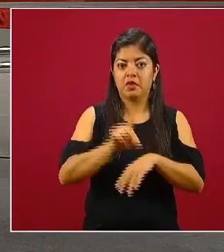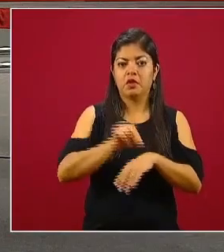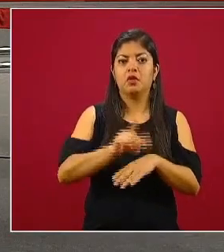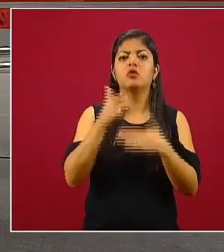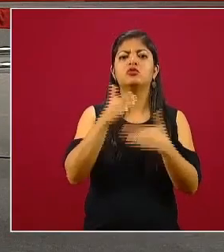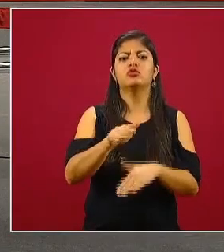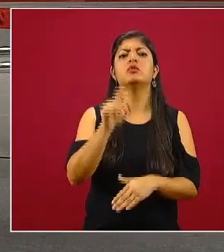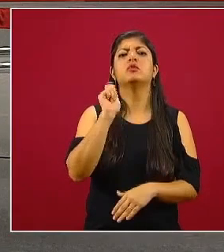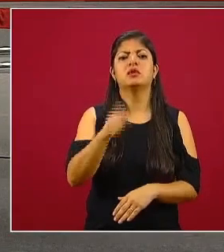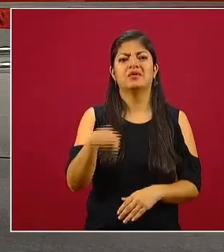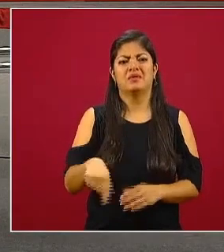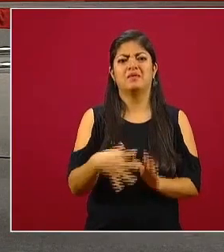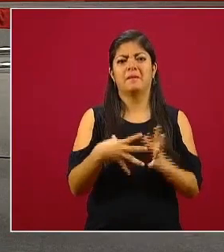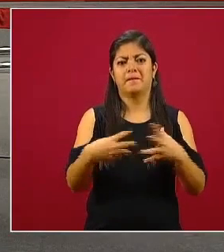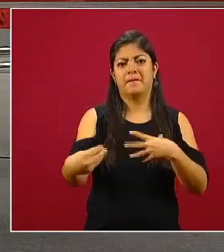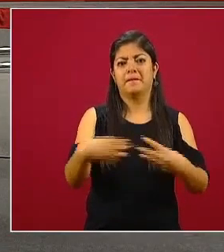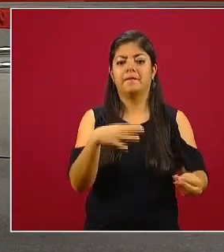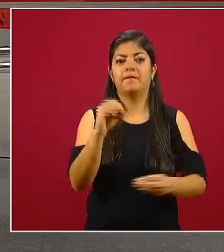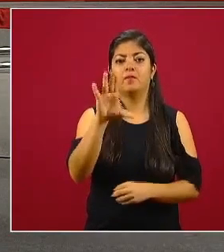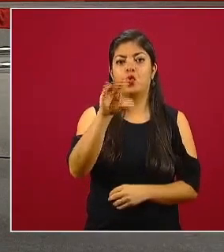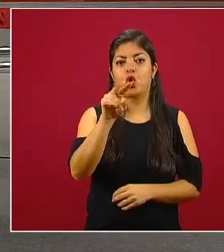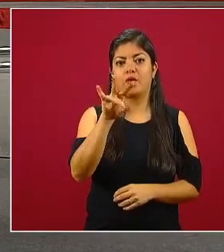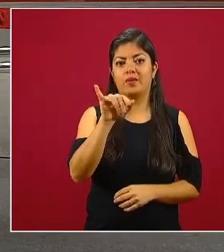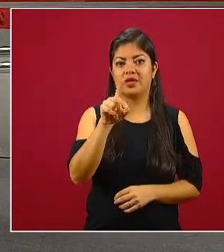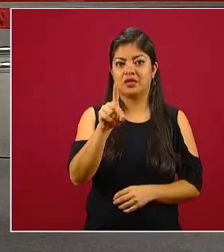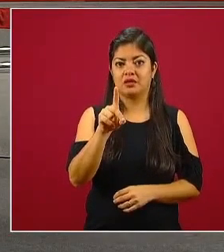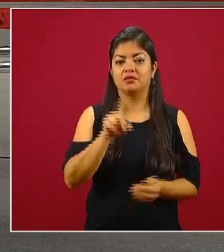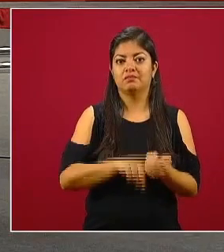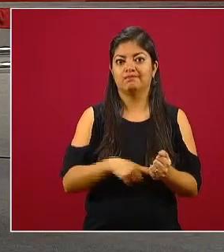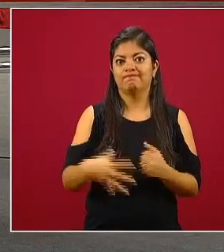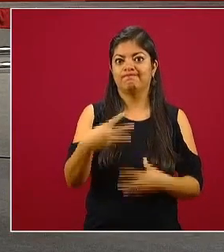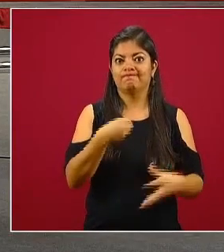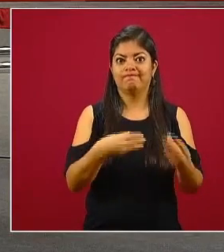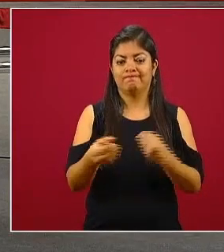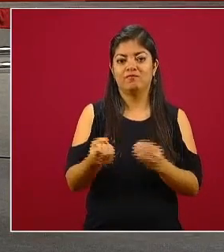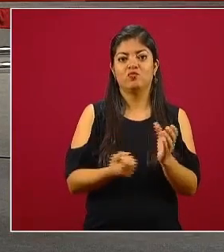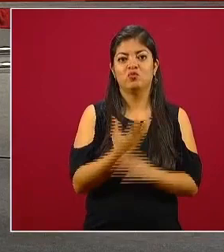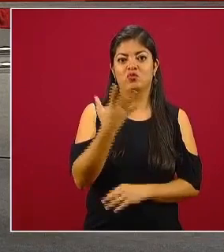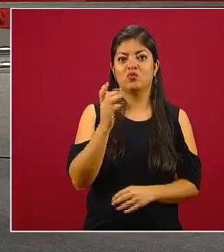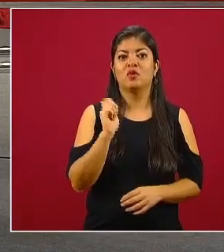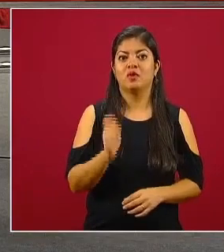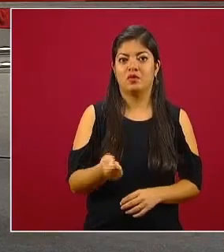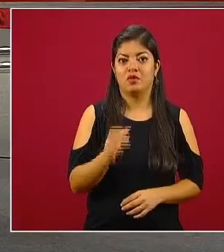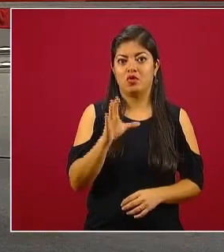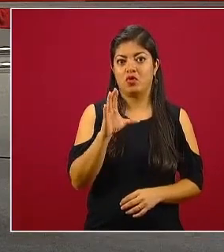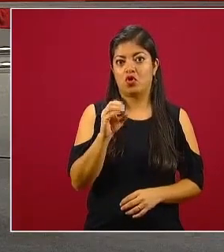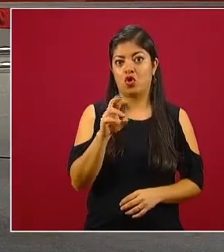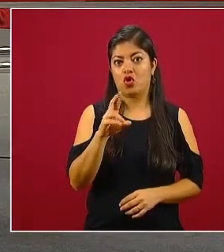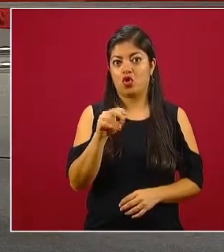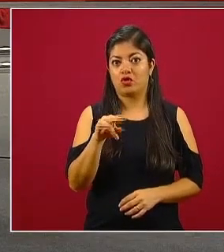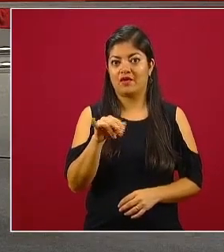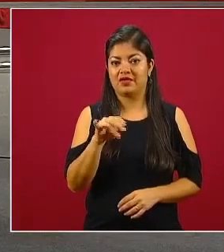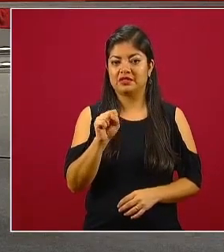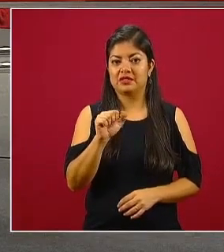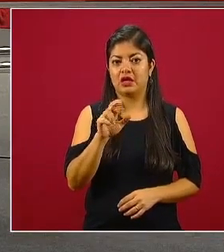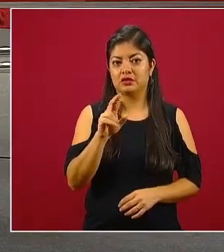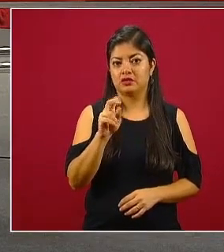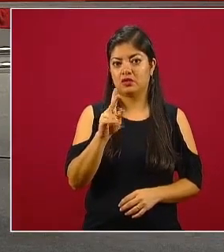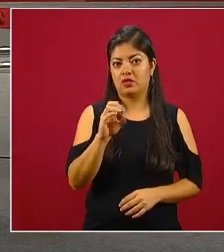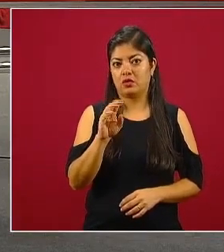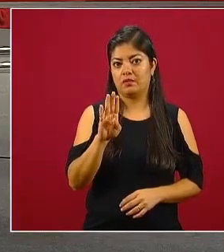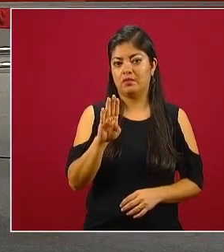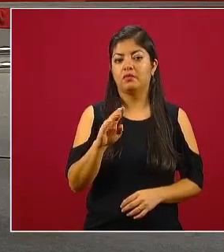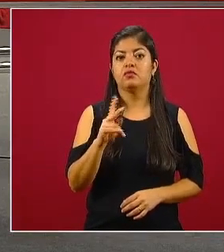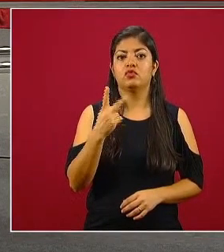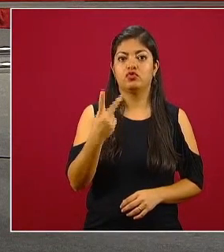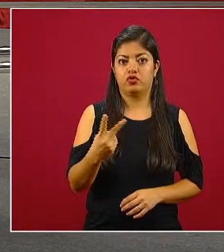la situación de la pandemia de COVID, la epidemia causada por el nuevo coronavirus SARS-CoV-2.